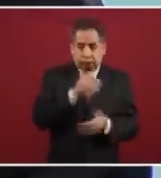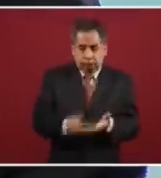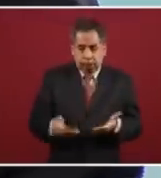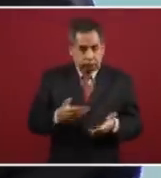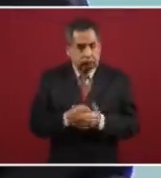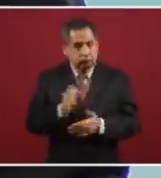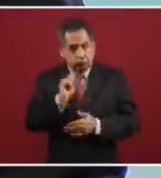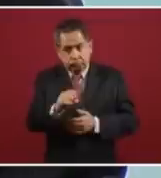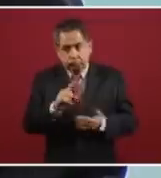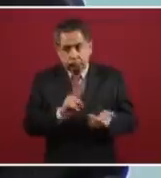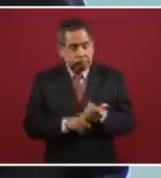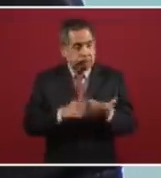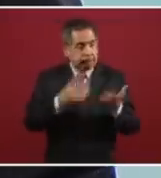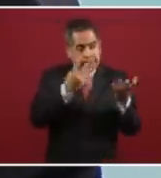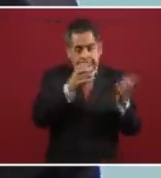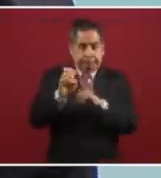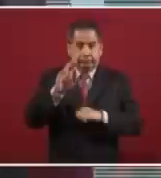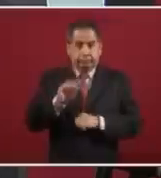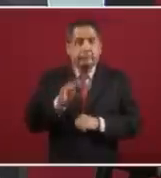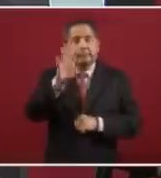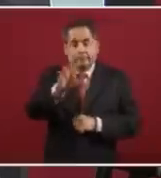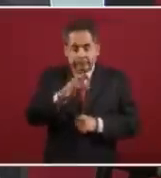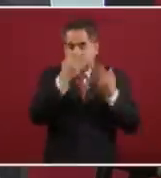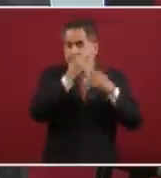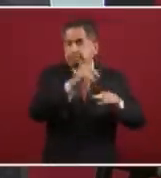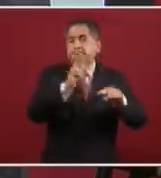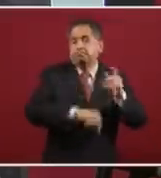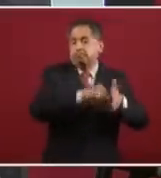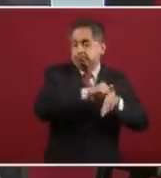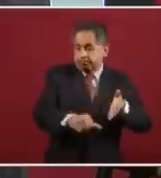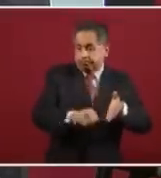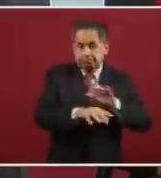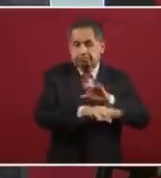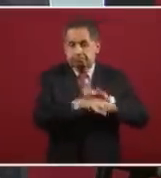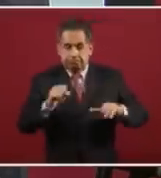Ahora llevamos 1.995 y representan